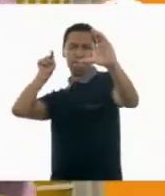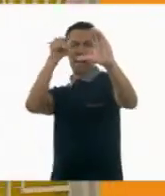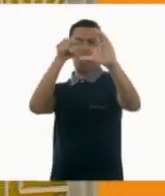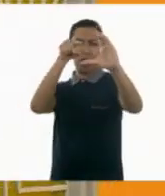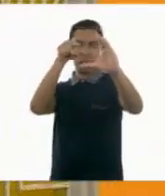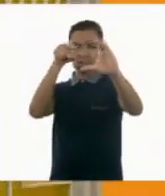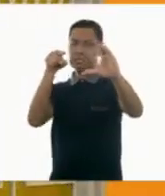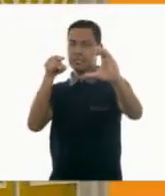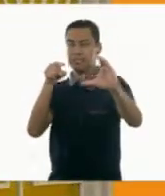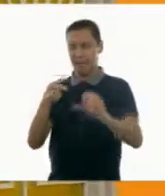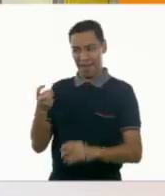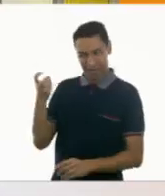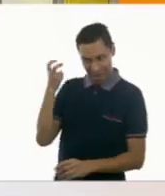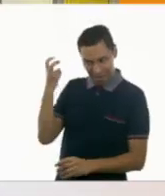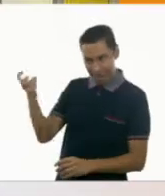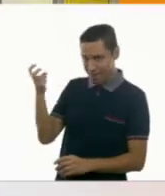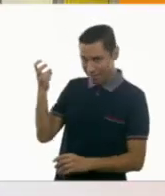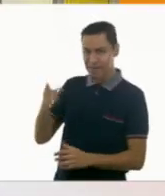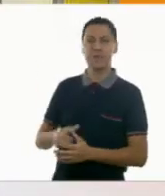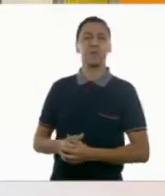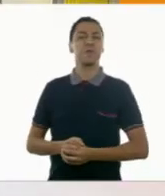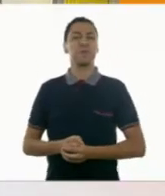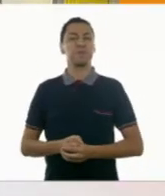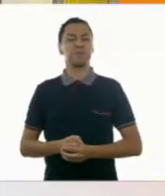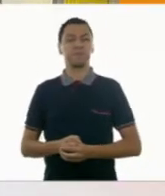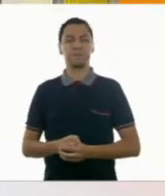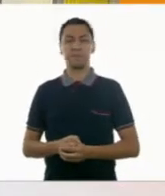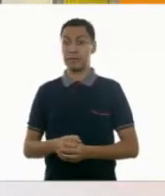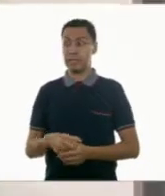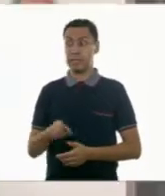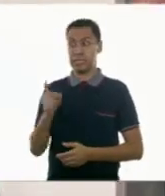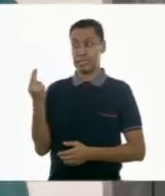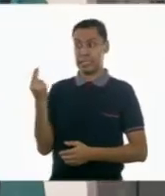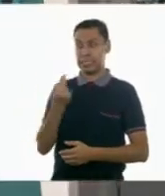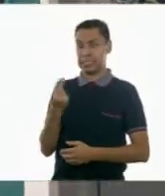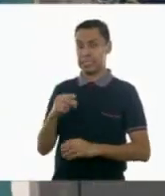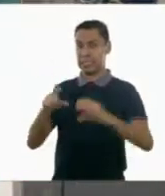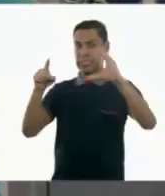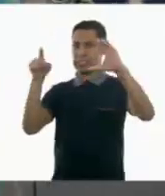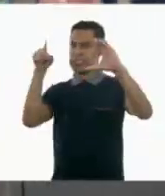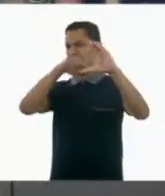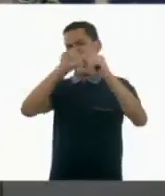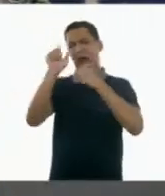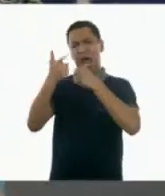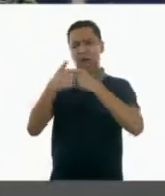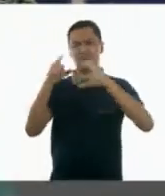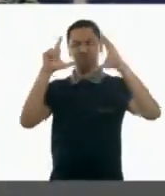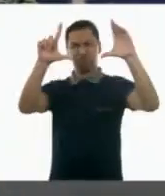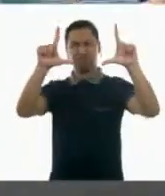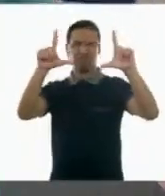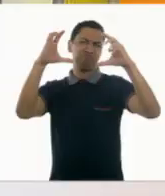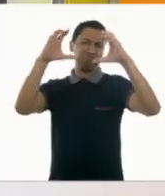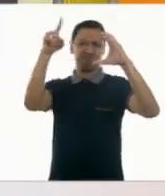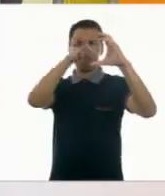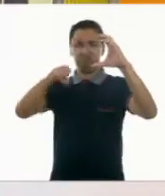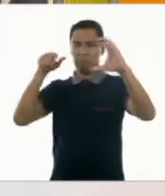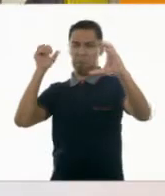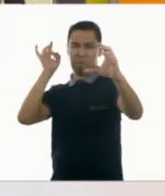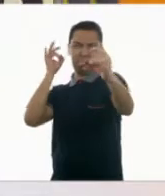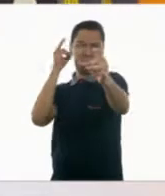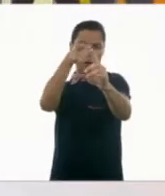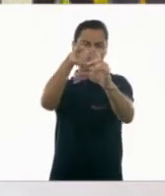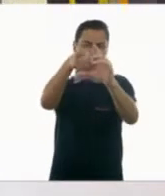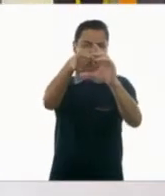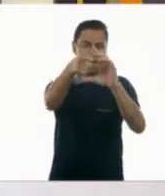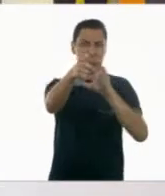algo. Exactamente. Tienes que tirar en algo. Perfecto. Te vas a colocar de este lado. Yo